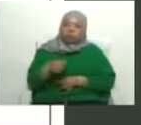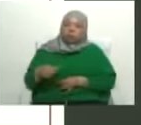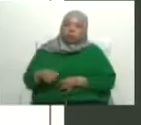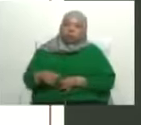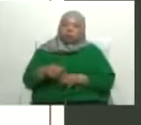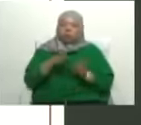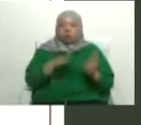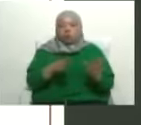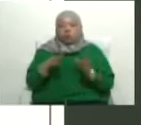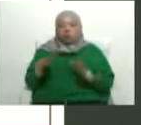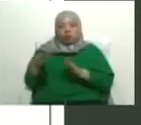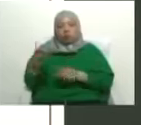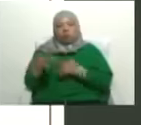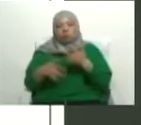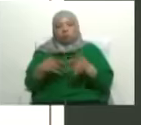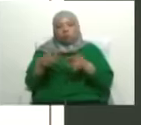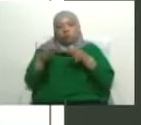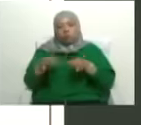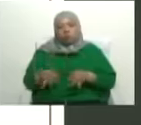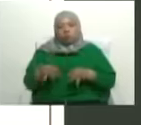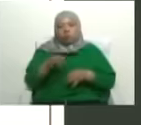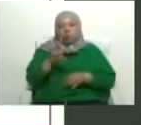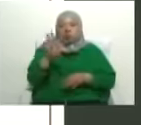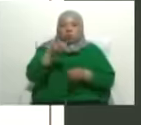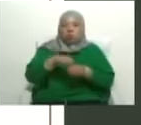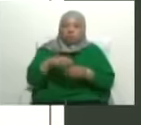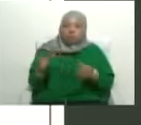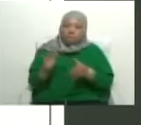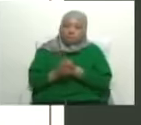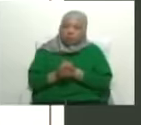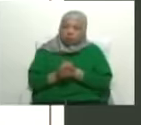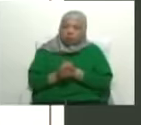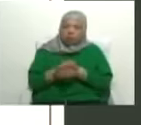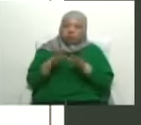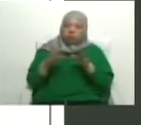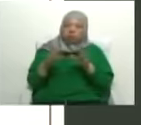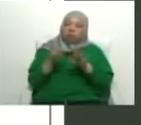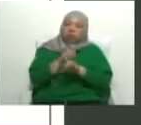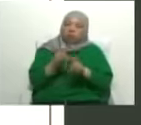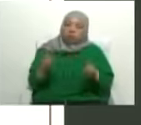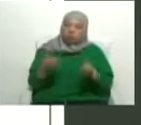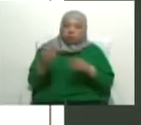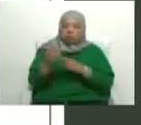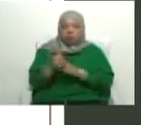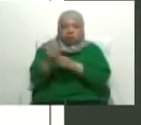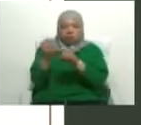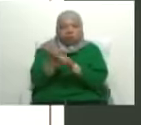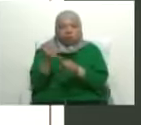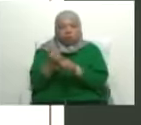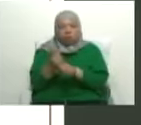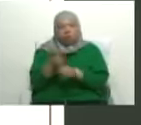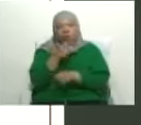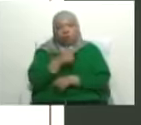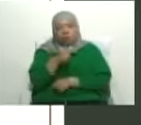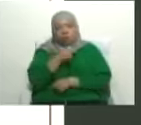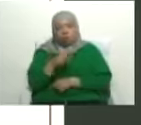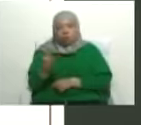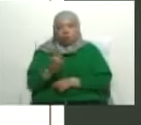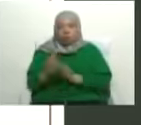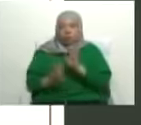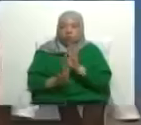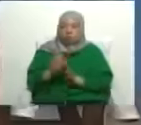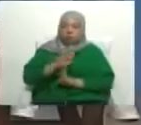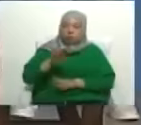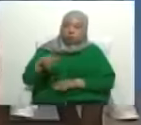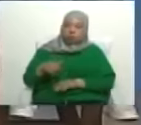organización, sino conformada por coalición de aliados con disposición y legitimidad regional en el marco del